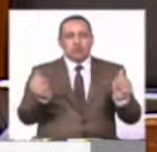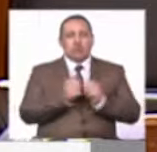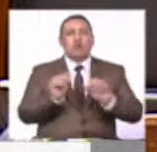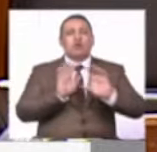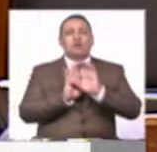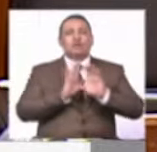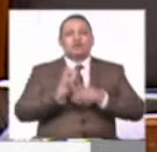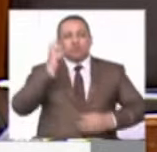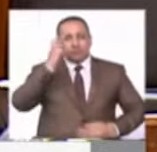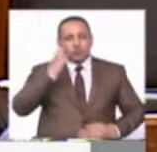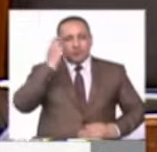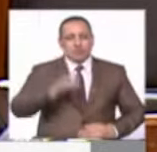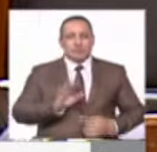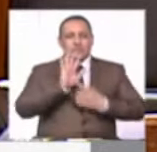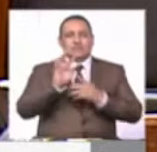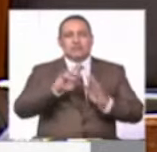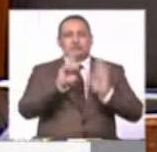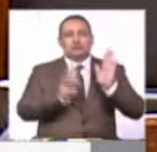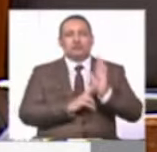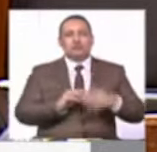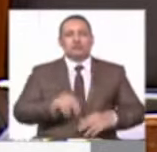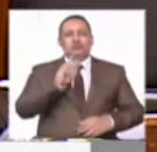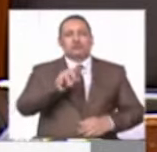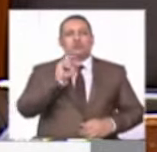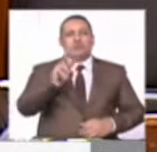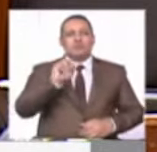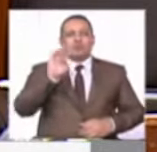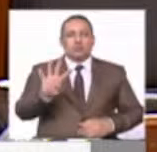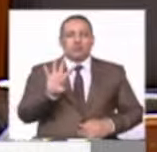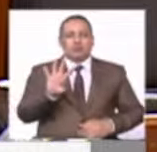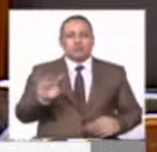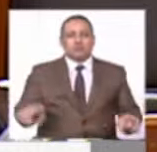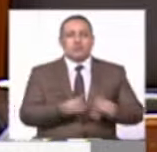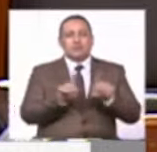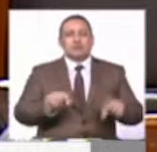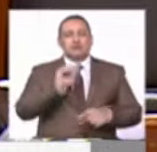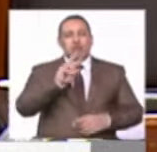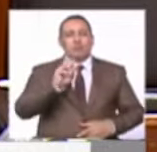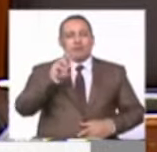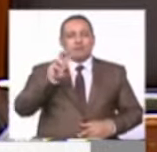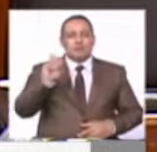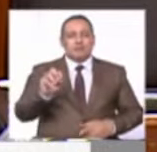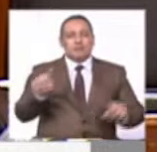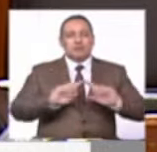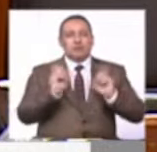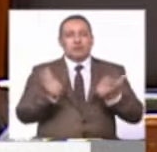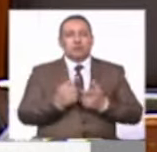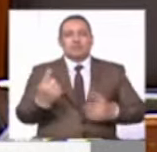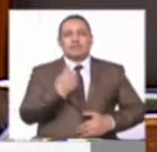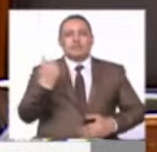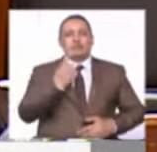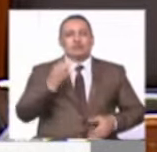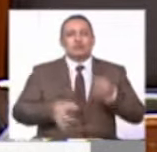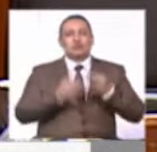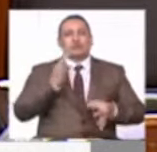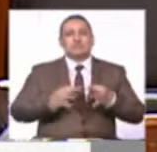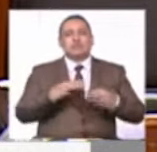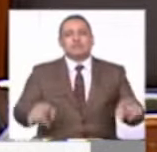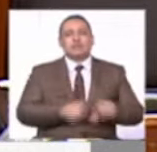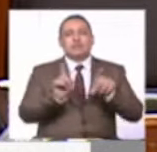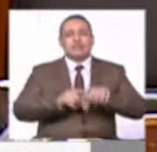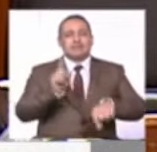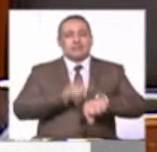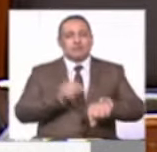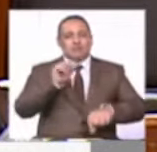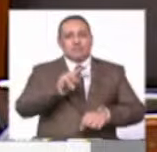constitución la resolución 224 2020 junta Nacional de justicia de fecha